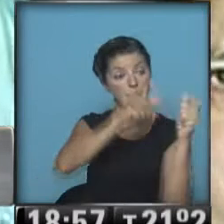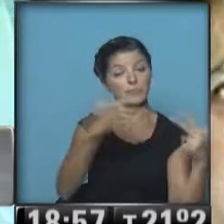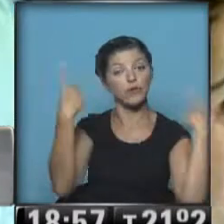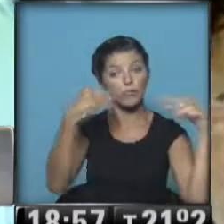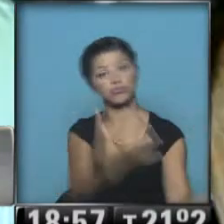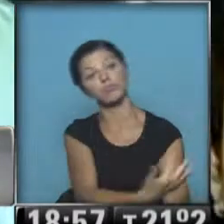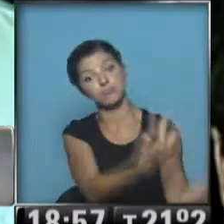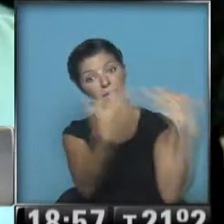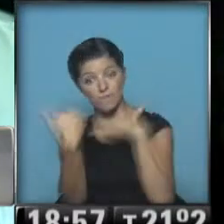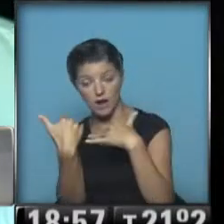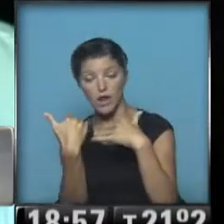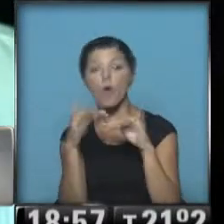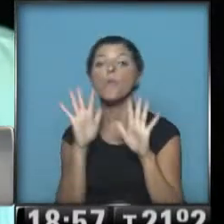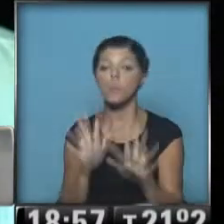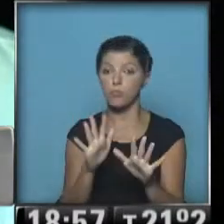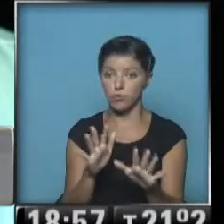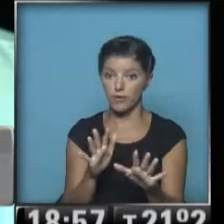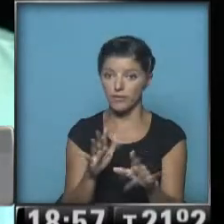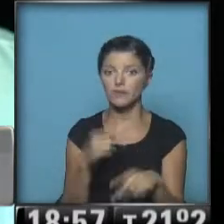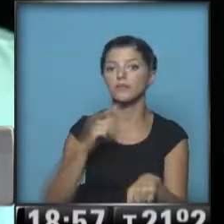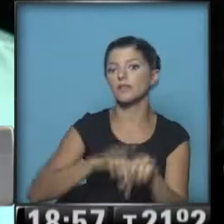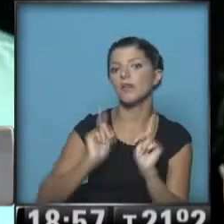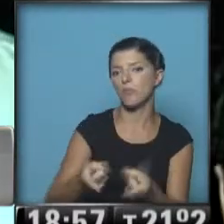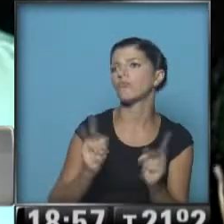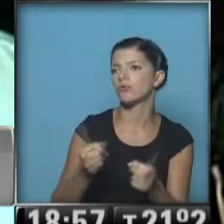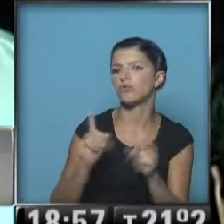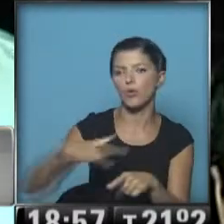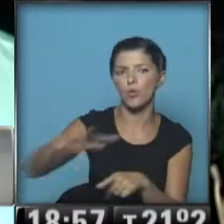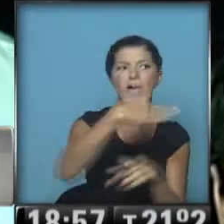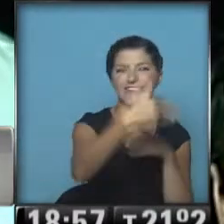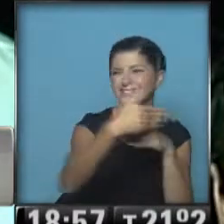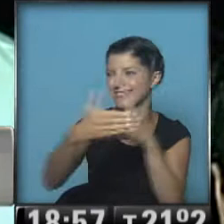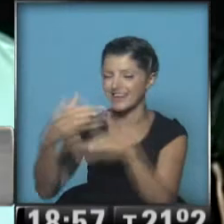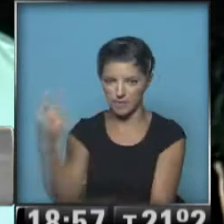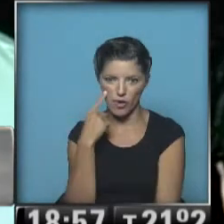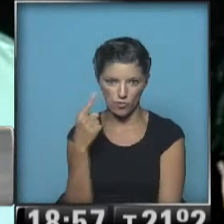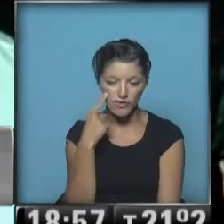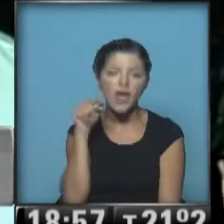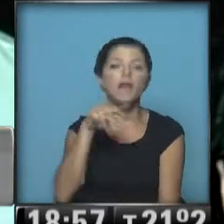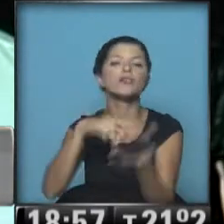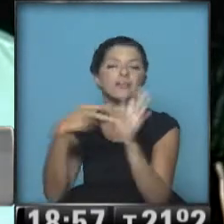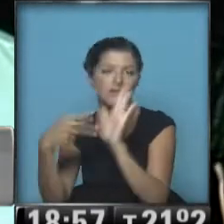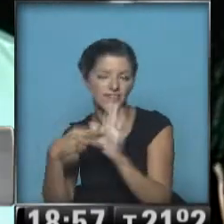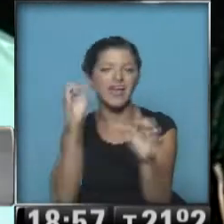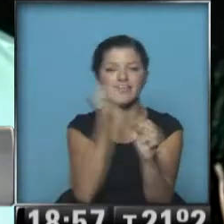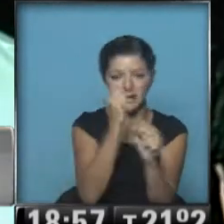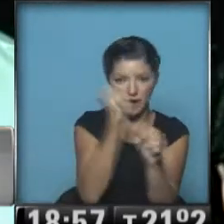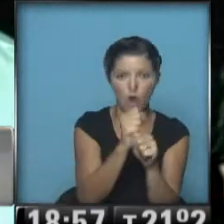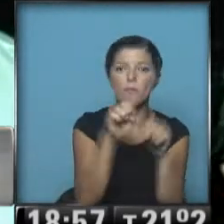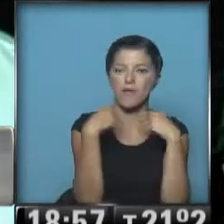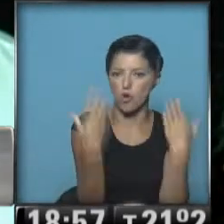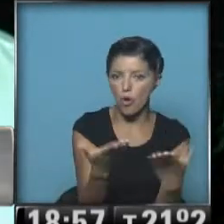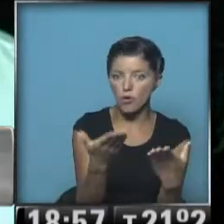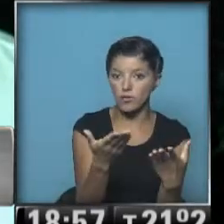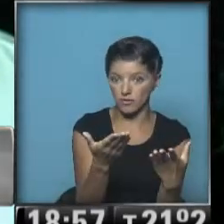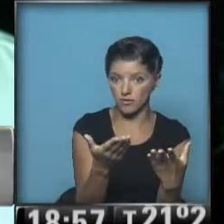áreas protegidas pernocten más tiempo en las localidades aledañas. Esto trae más mano de obra, tanto para la gente que trabaja en forma directa en el